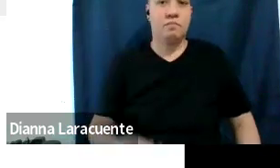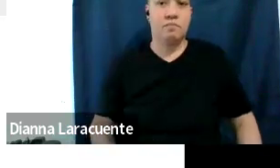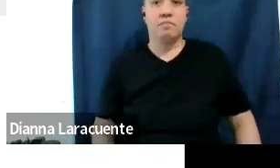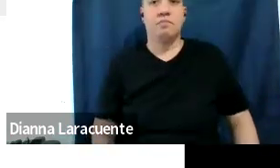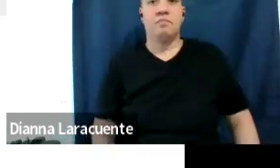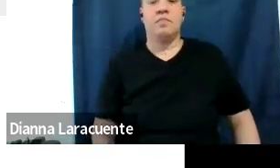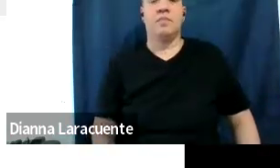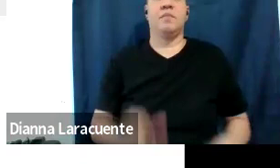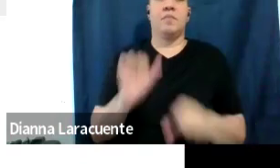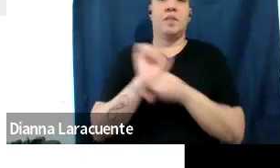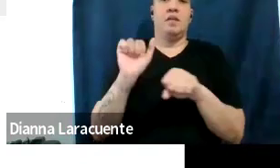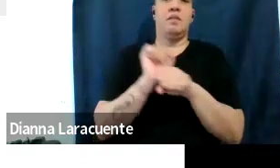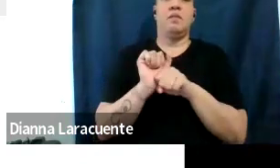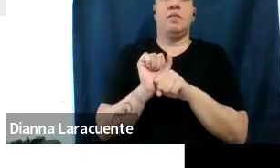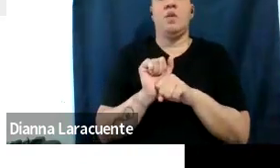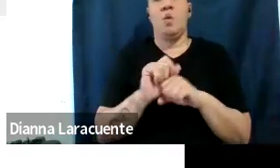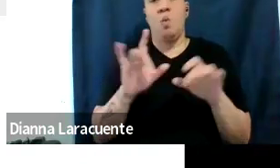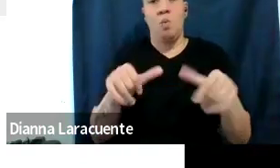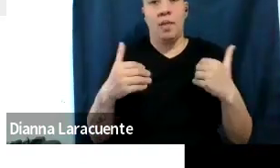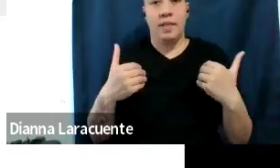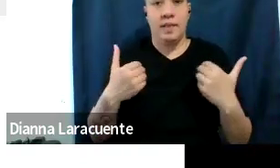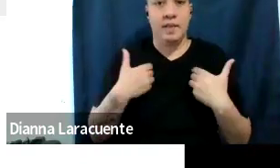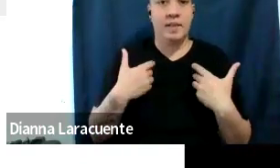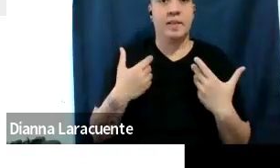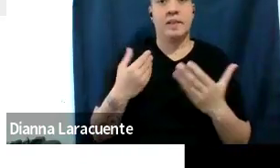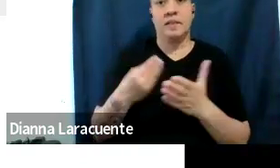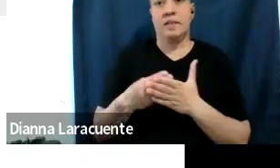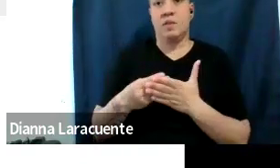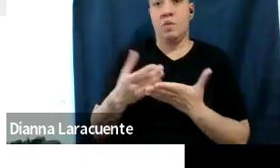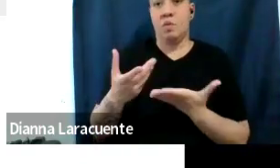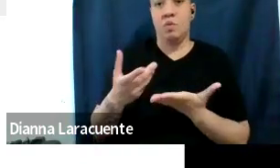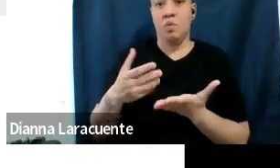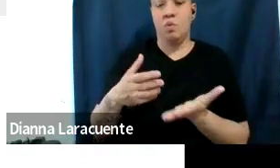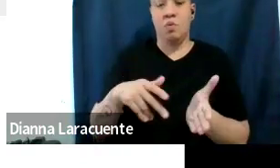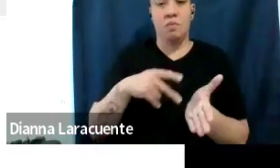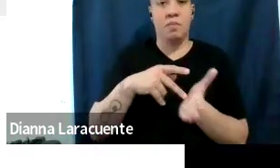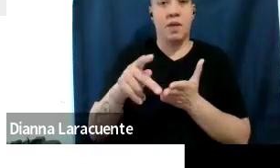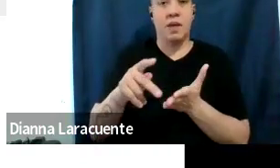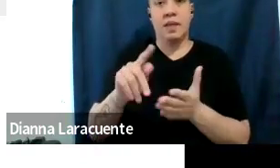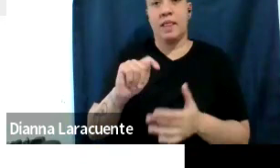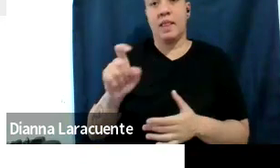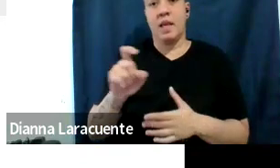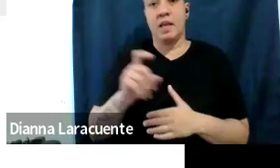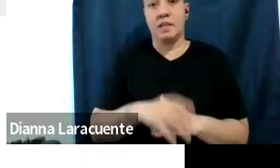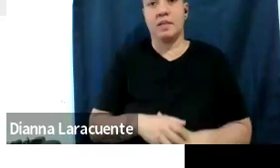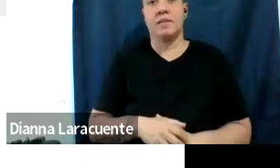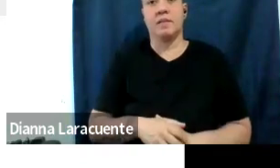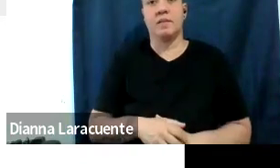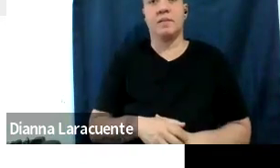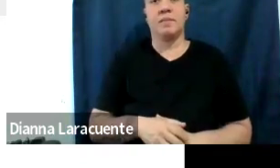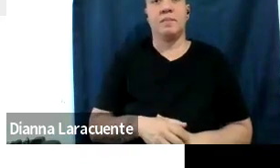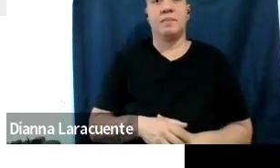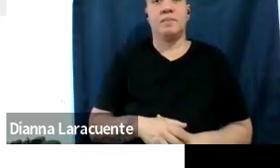a trabajar para que nos puedan tener aranceles, para que no nos cobren aranceles. ¿Saben qué va? Sabe que por